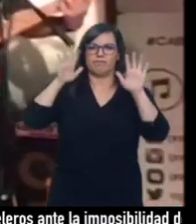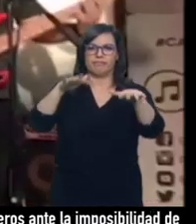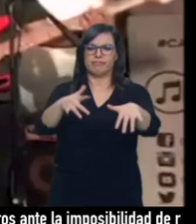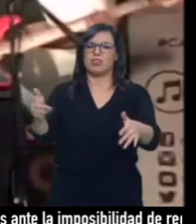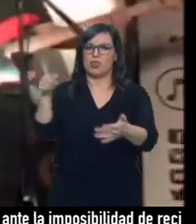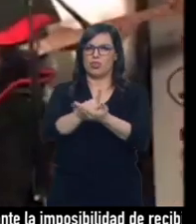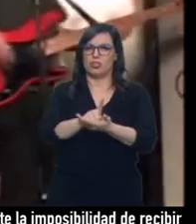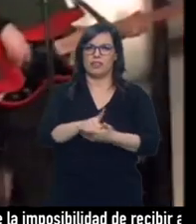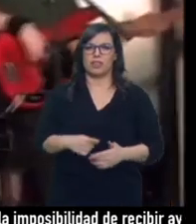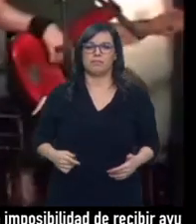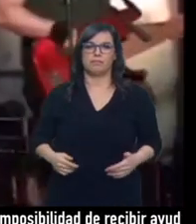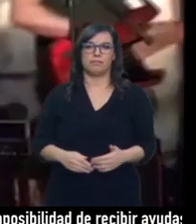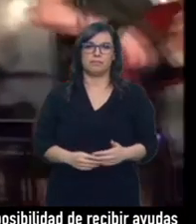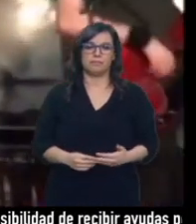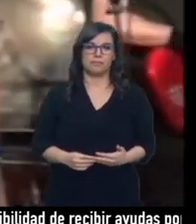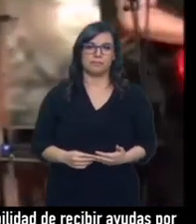calle.